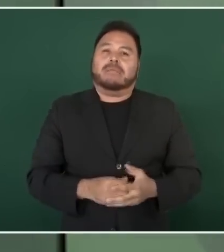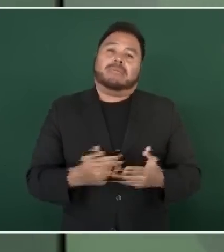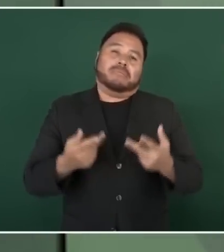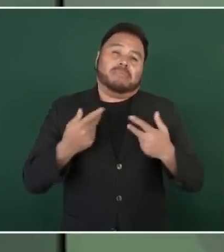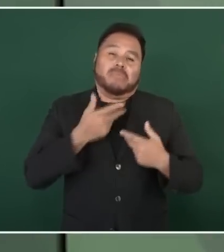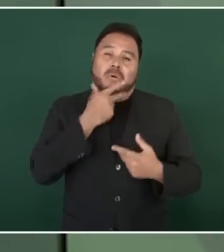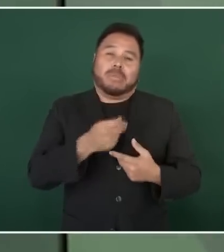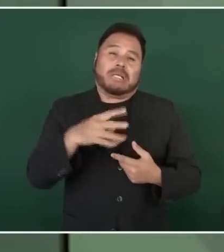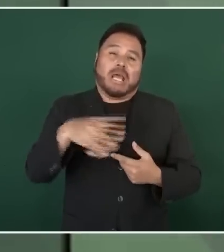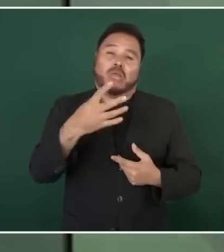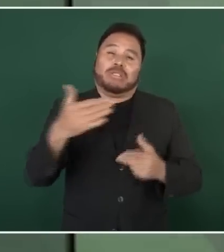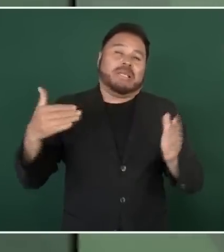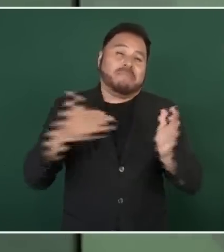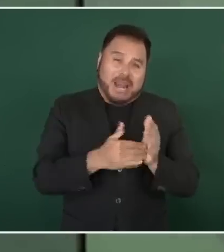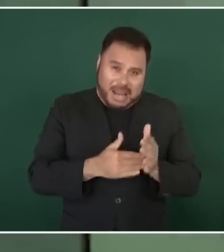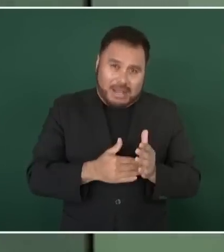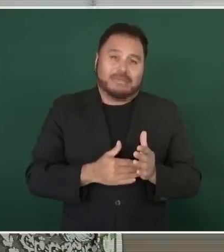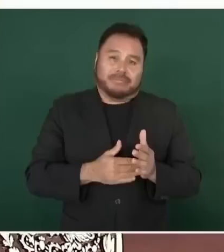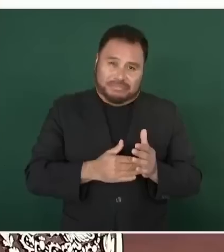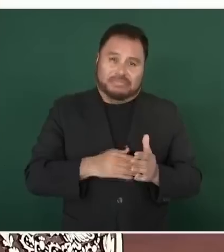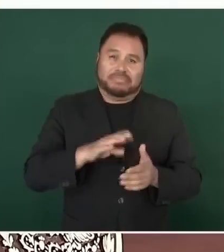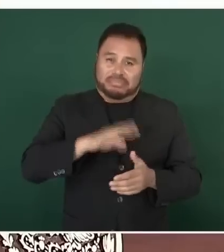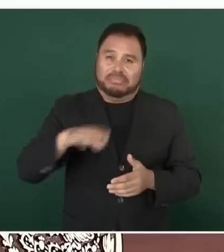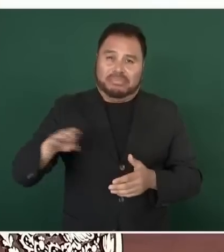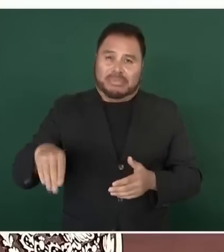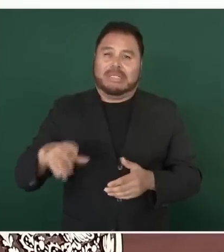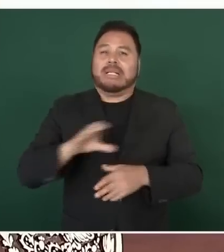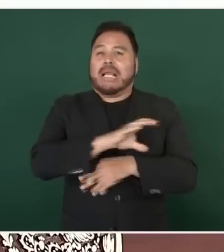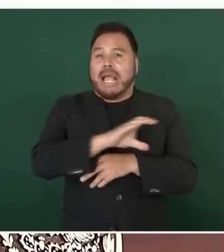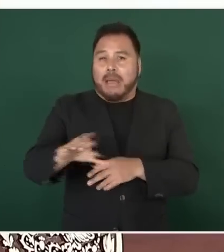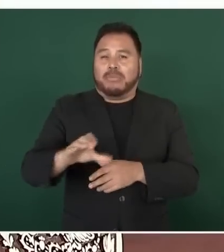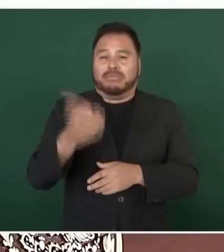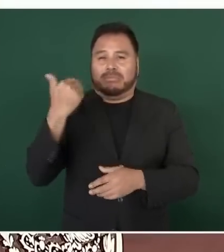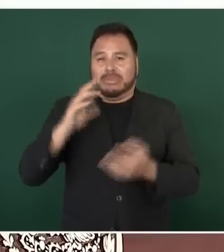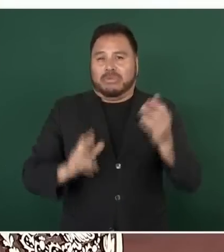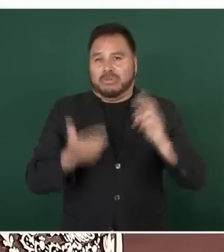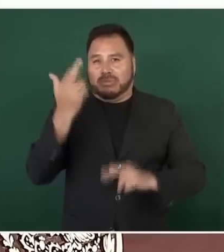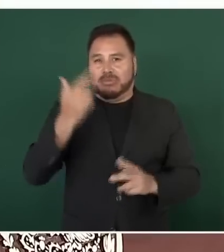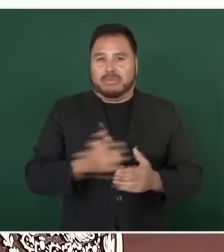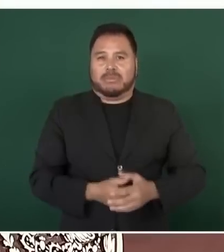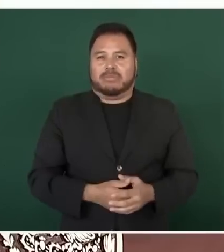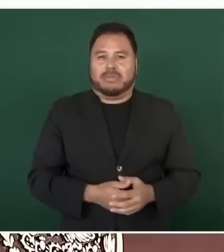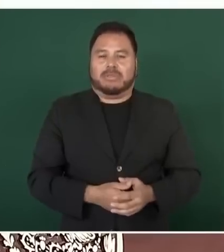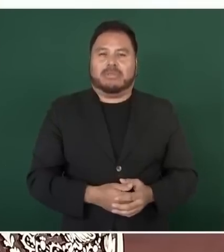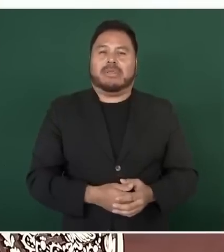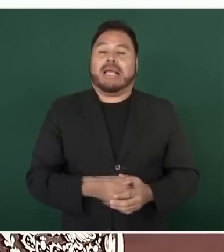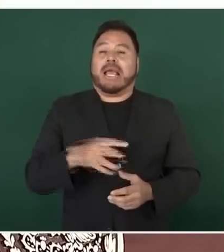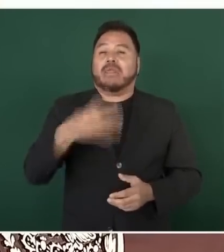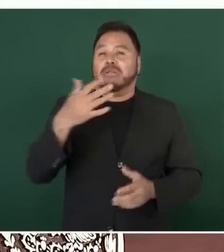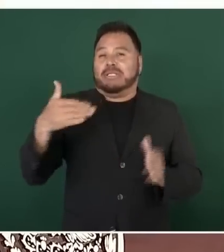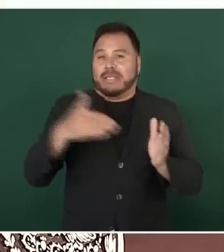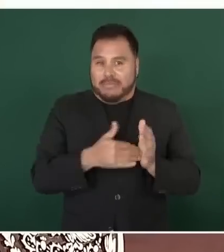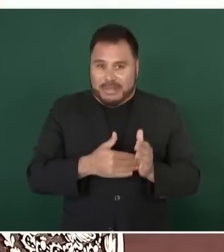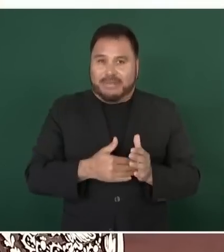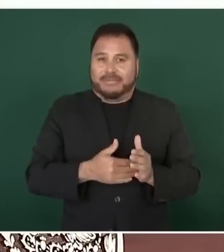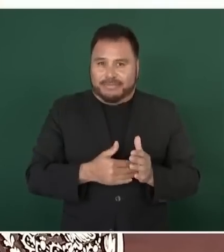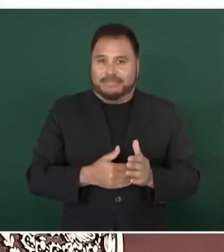14,000 hombres muertos en los campos de la revolución, solo 14,000